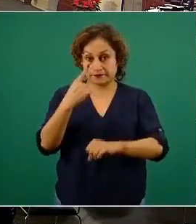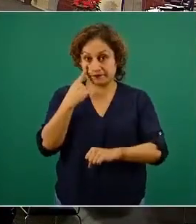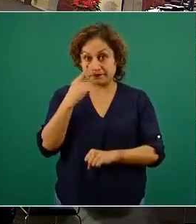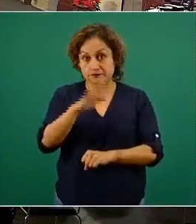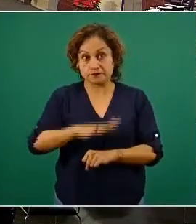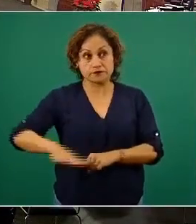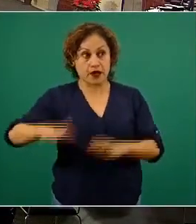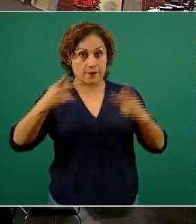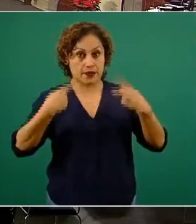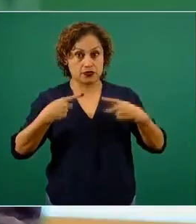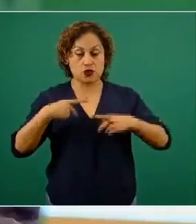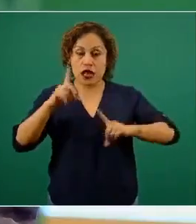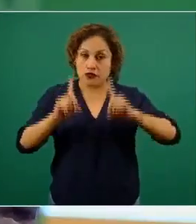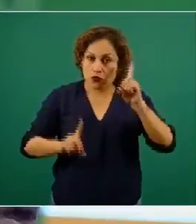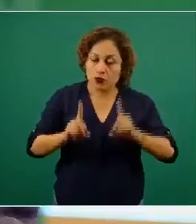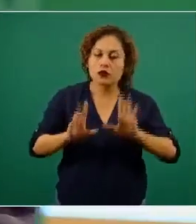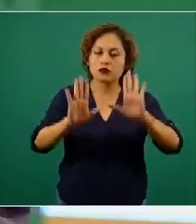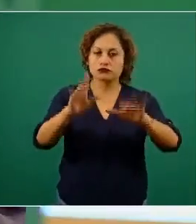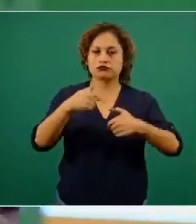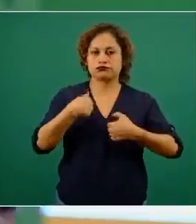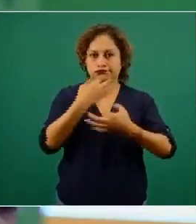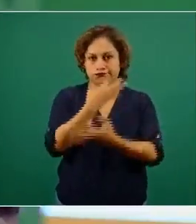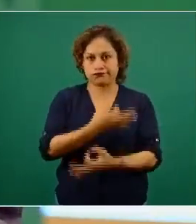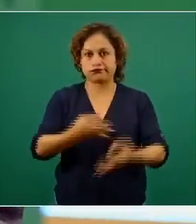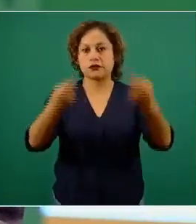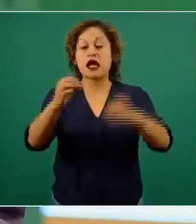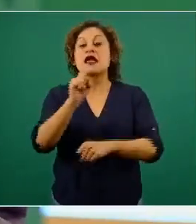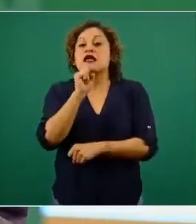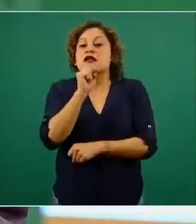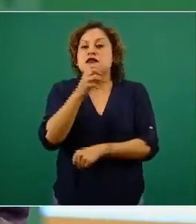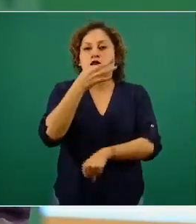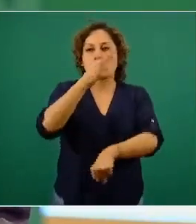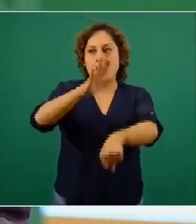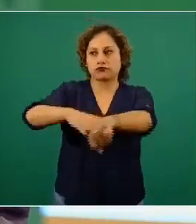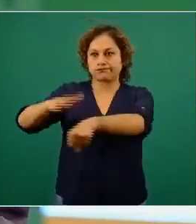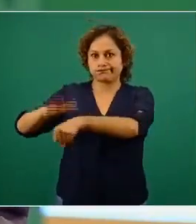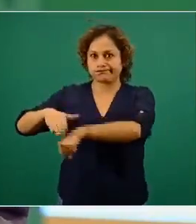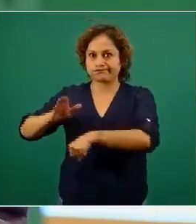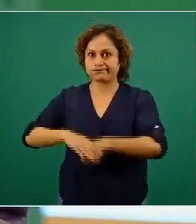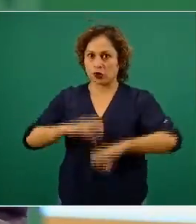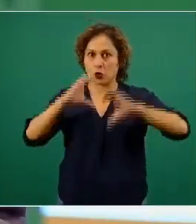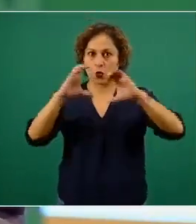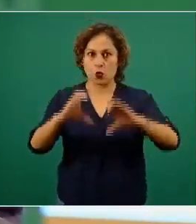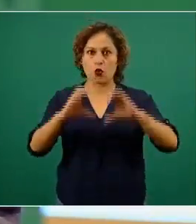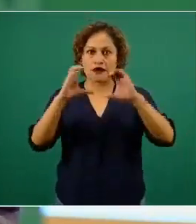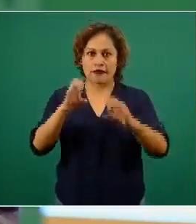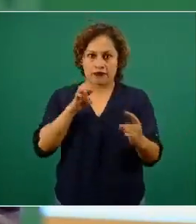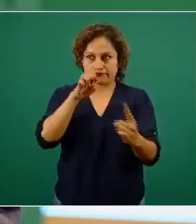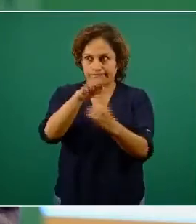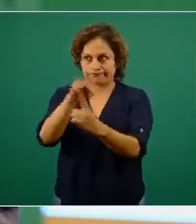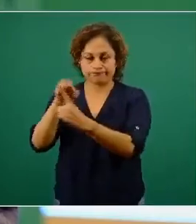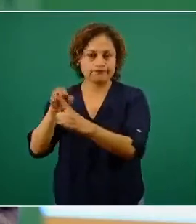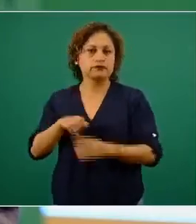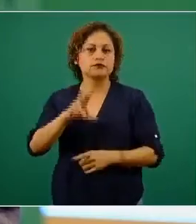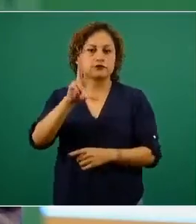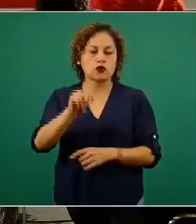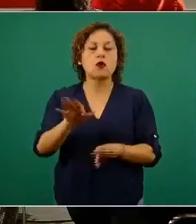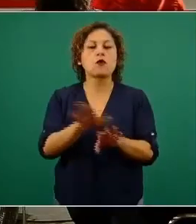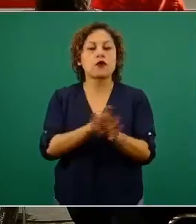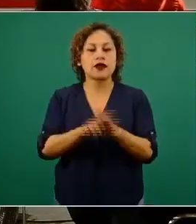y también tiene que ver con las alertas sobre fraude que de cierta manera aludía Blanca Valadez, es la